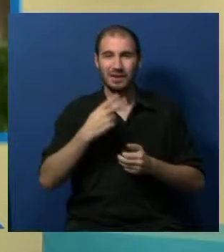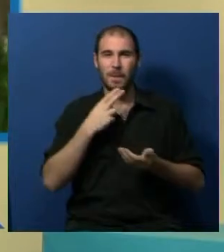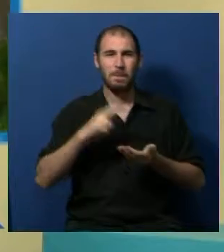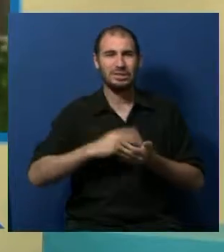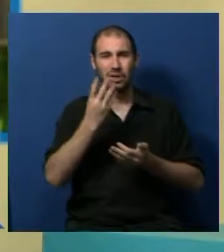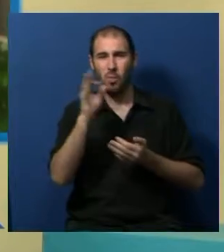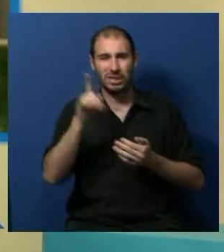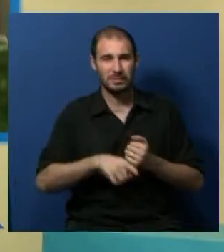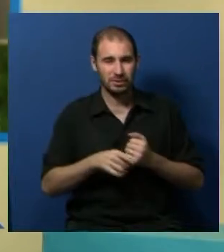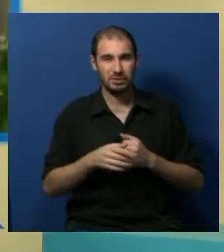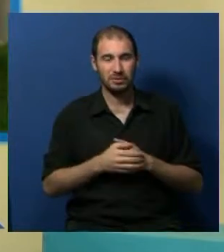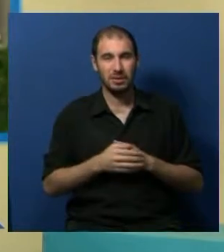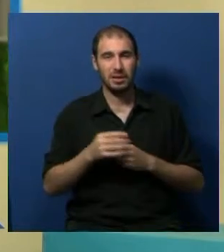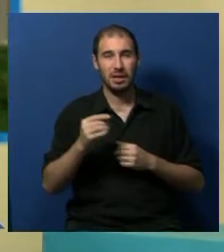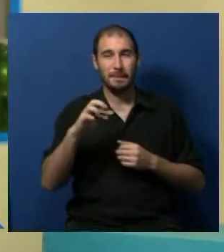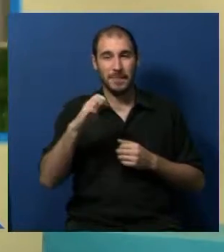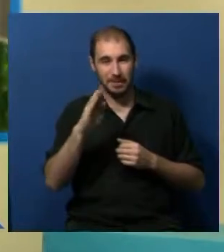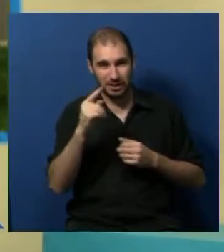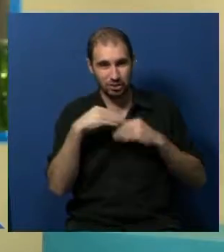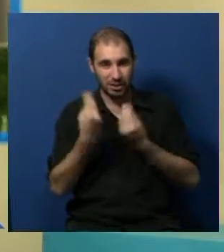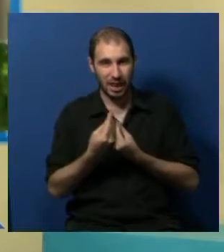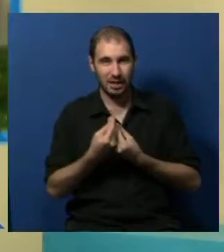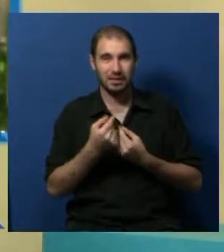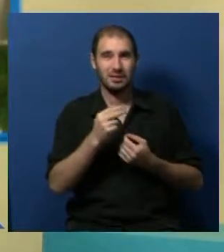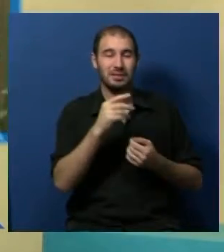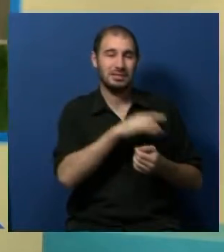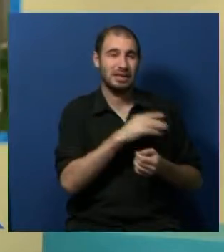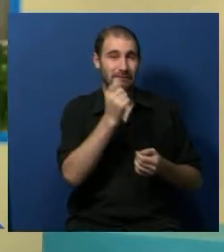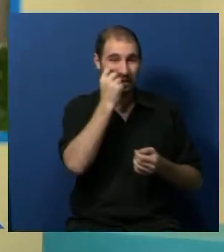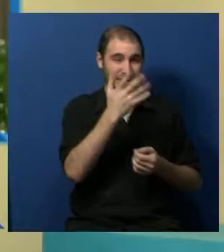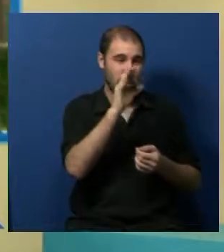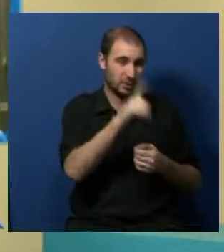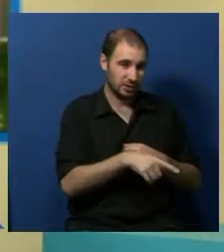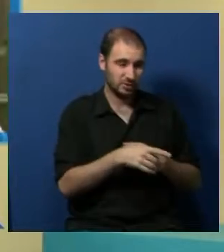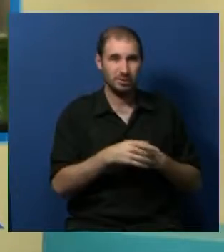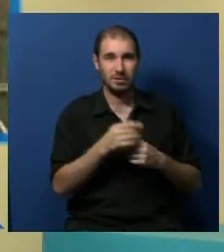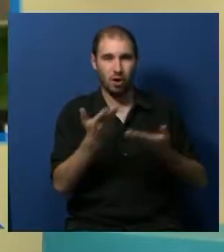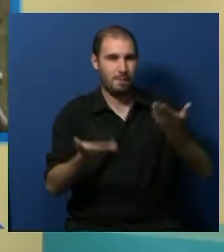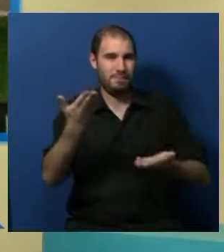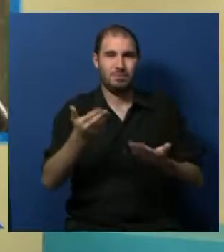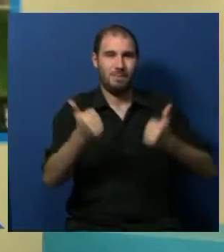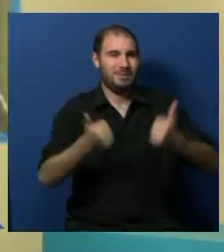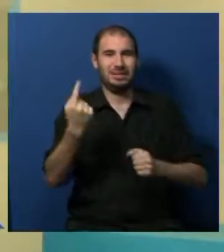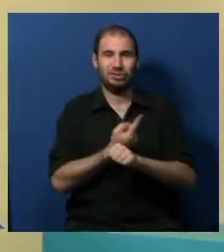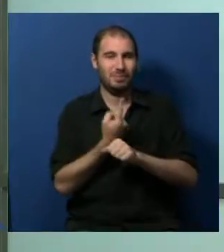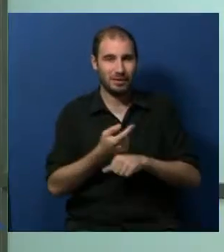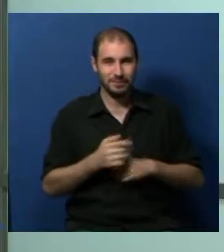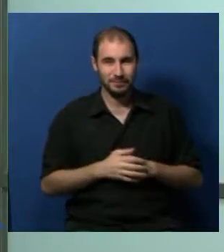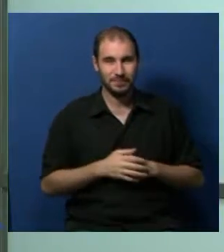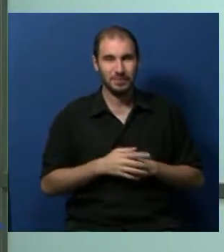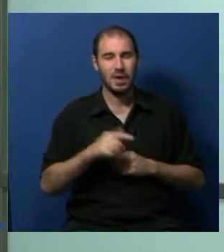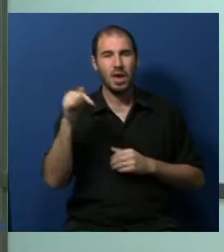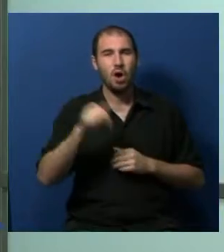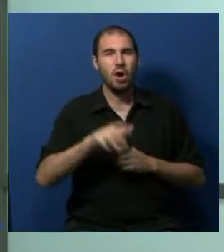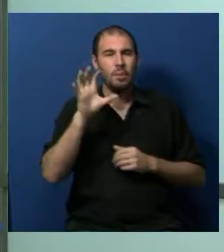de 40% en términos del PBI, Chile tiene una presión fiscal del 25%. Es imposible competir con esos números. Tal cual. Hoy